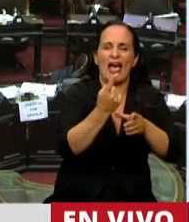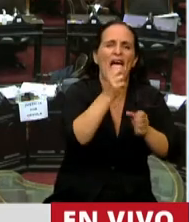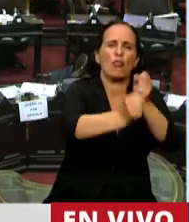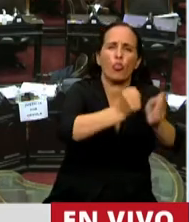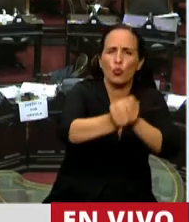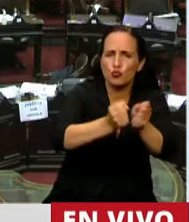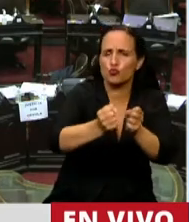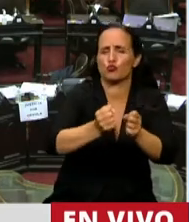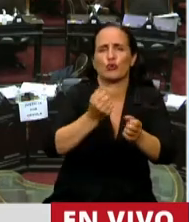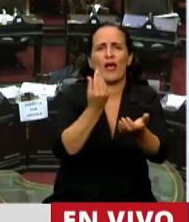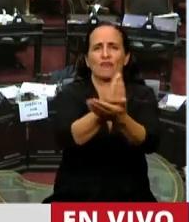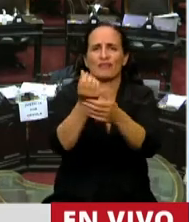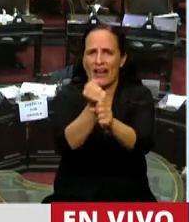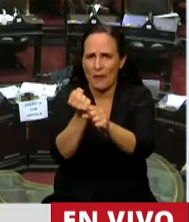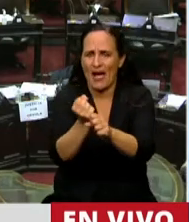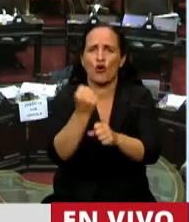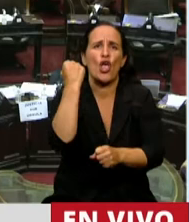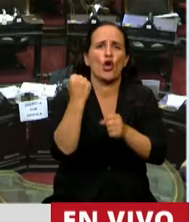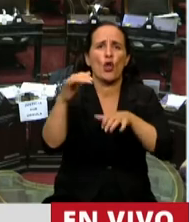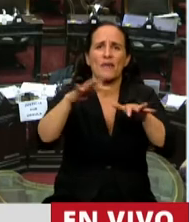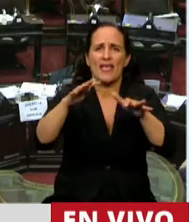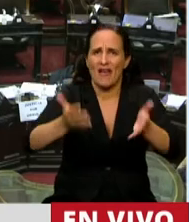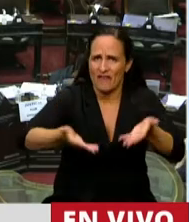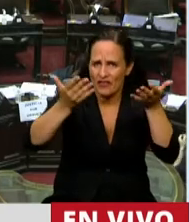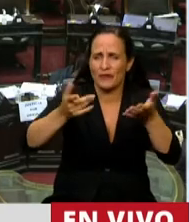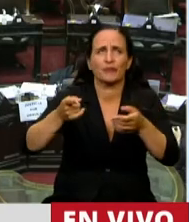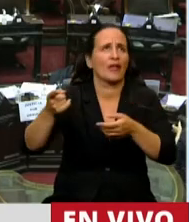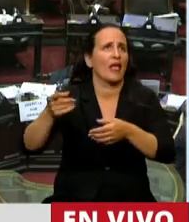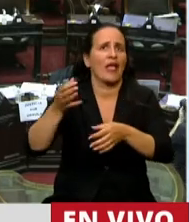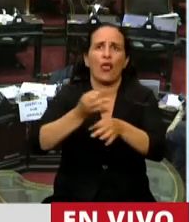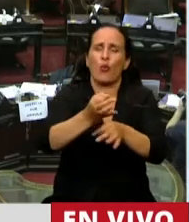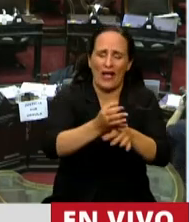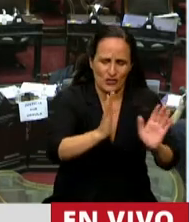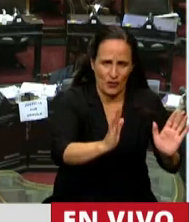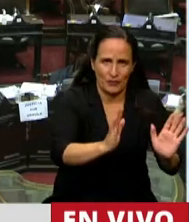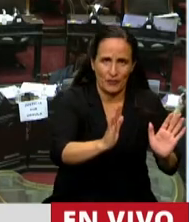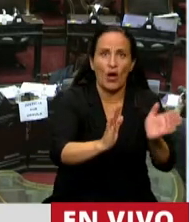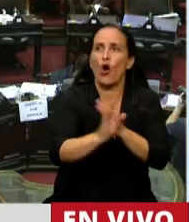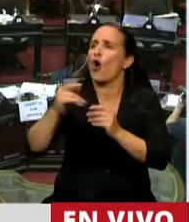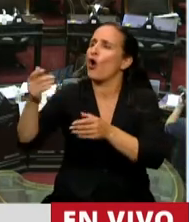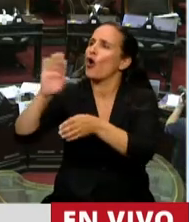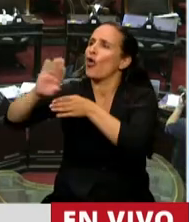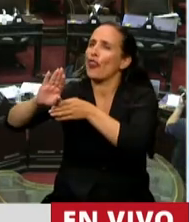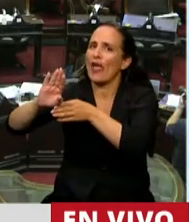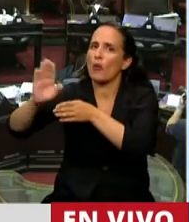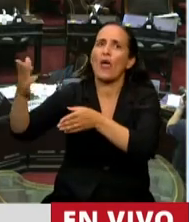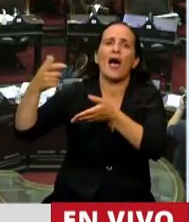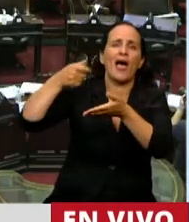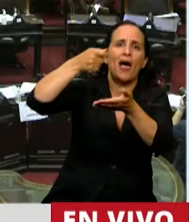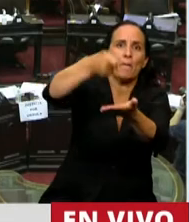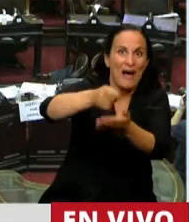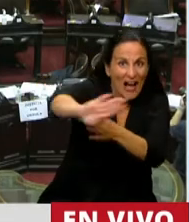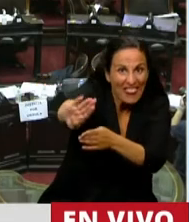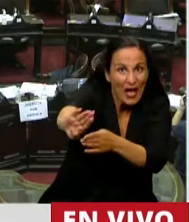de empleo, en reactivación de la economía, en educación, que tomar deuda para pagar deuda. Y creo que estas